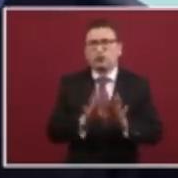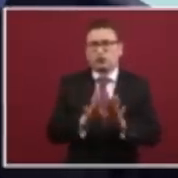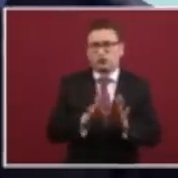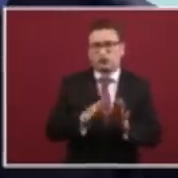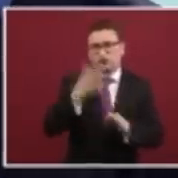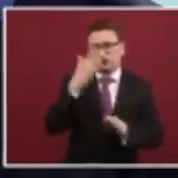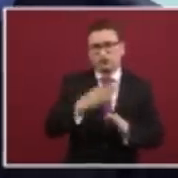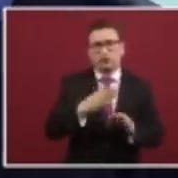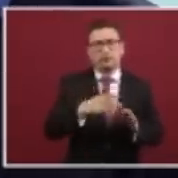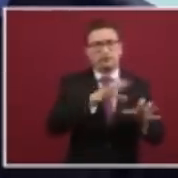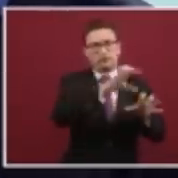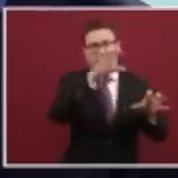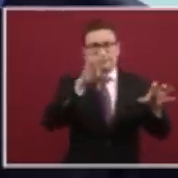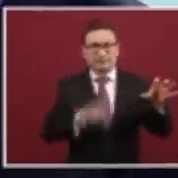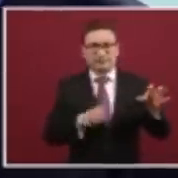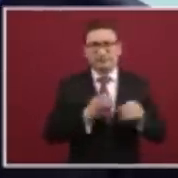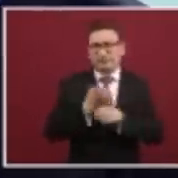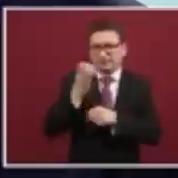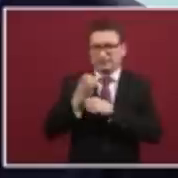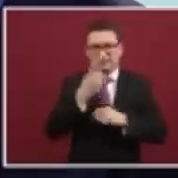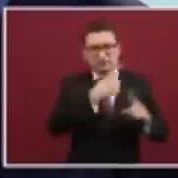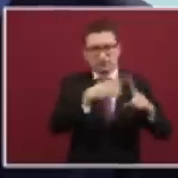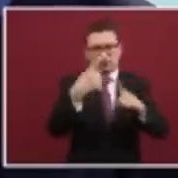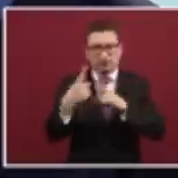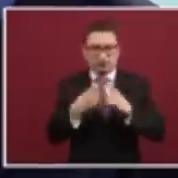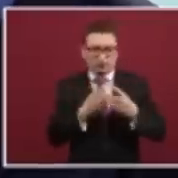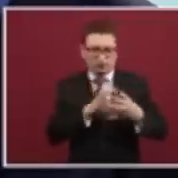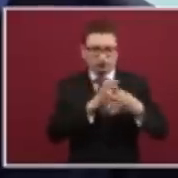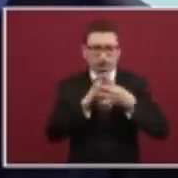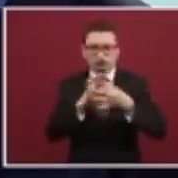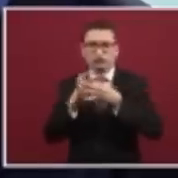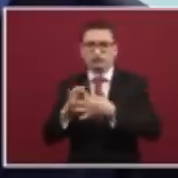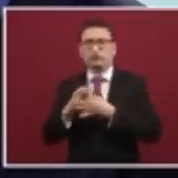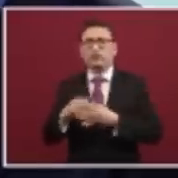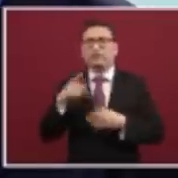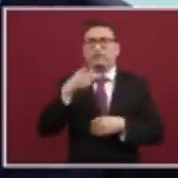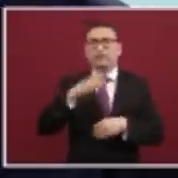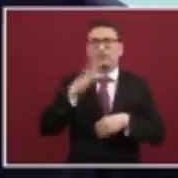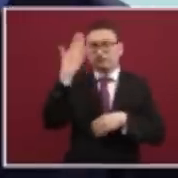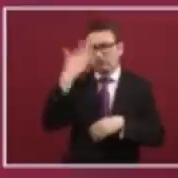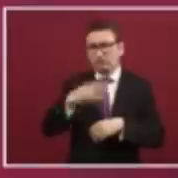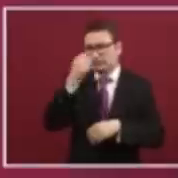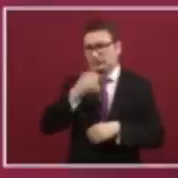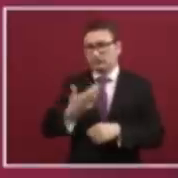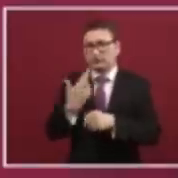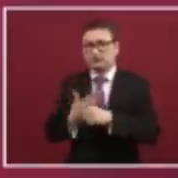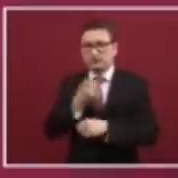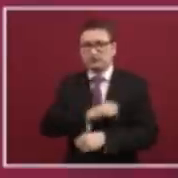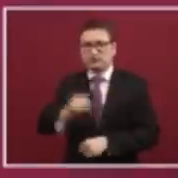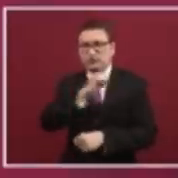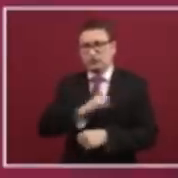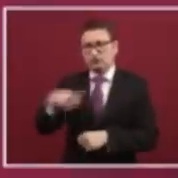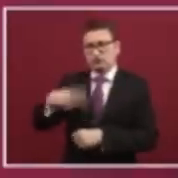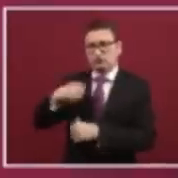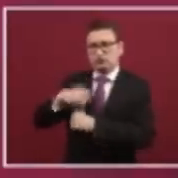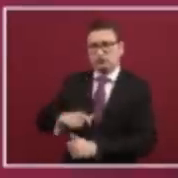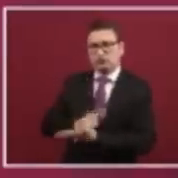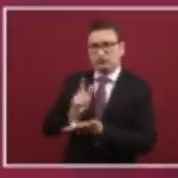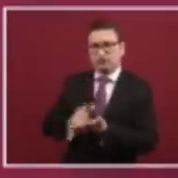libres y soberanos de las entidades federativas bajo la rectoría de la Secretaría de Salud en uso de sus facultades